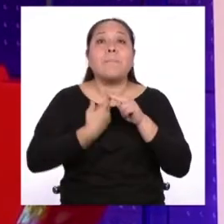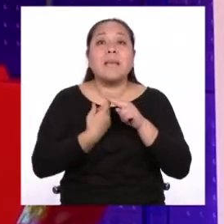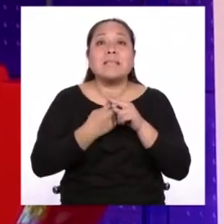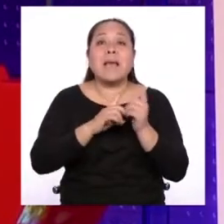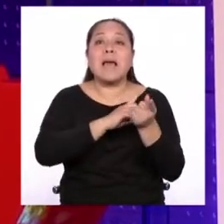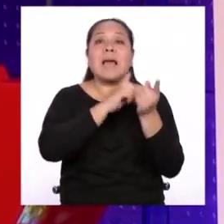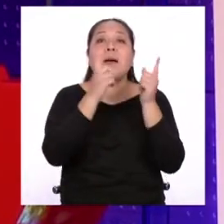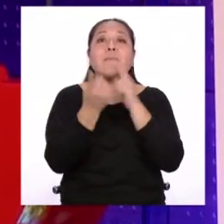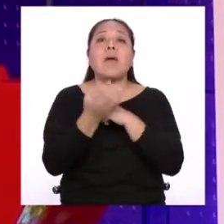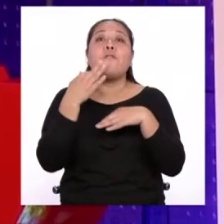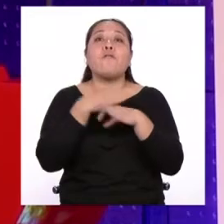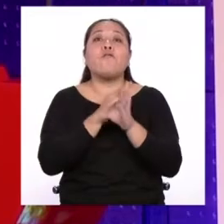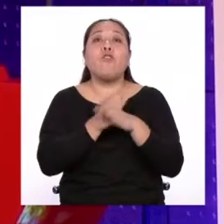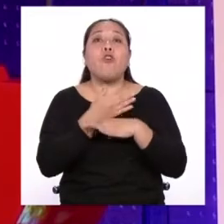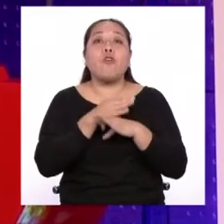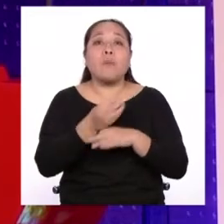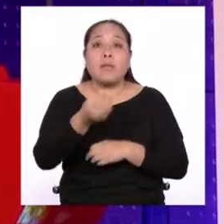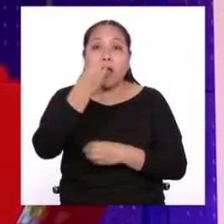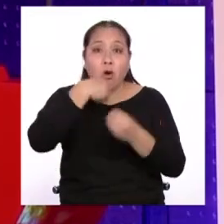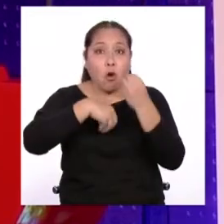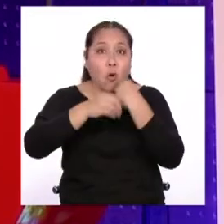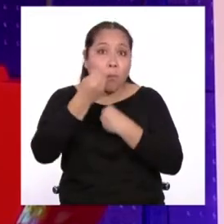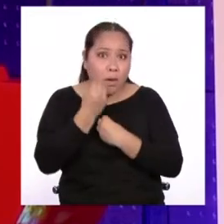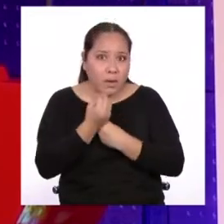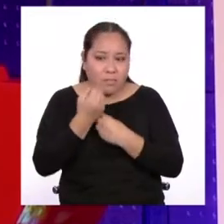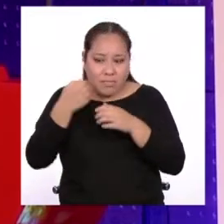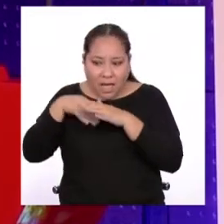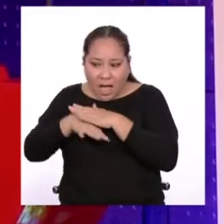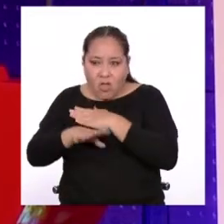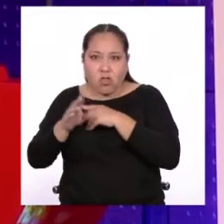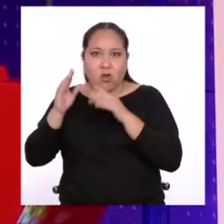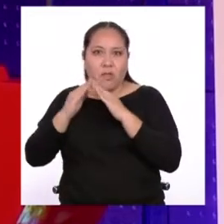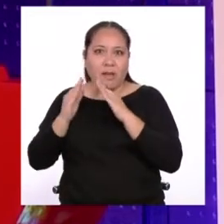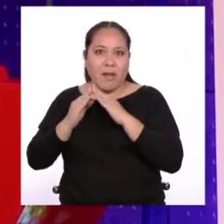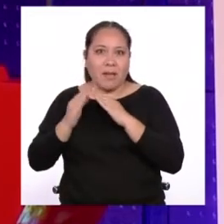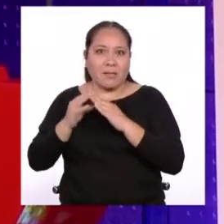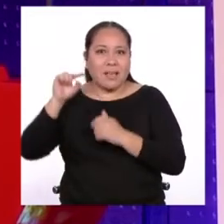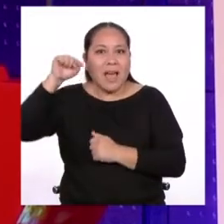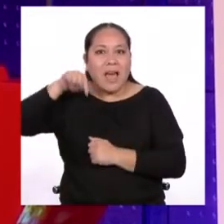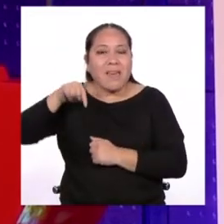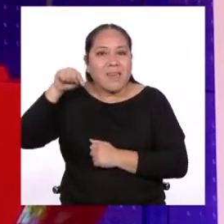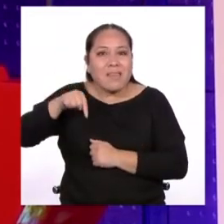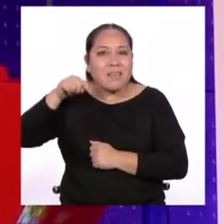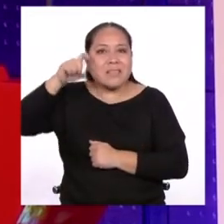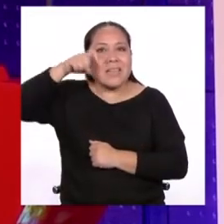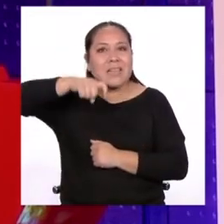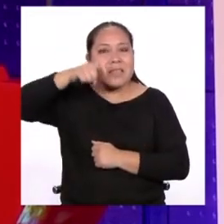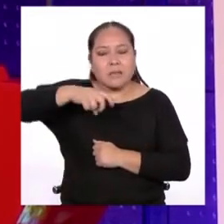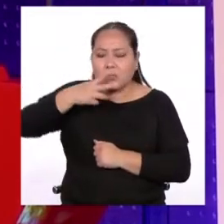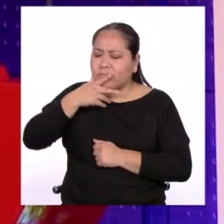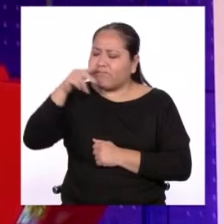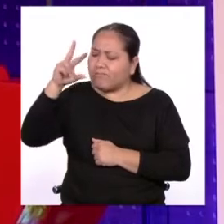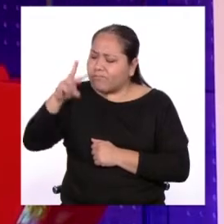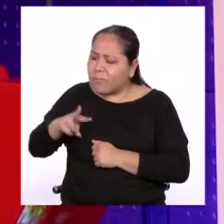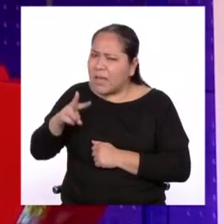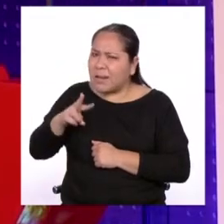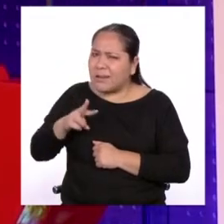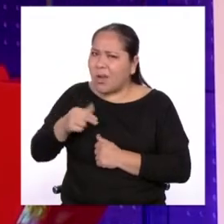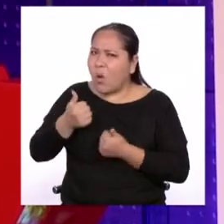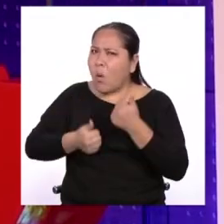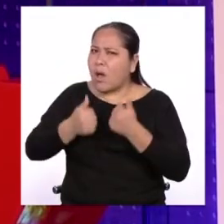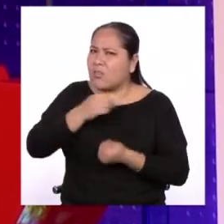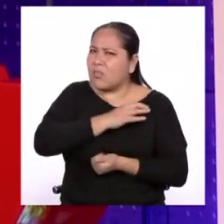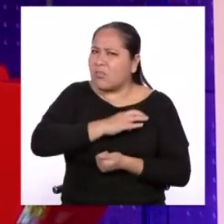hábitos alimenticios al interior del hogar. Para eso se requiere analizar las